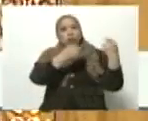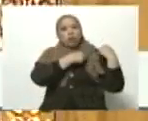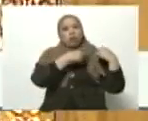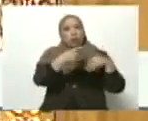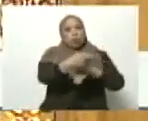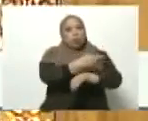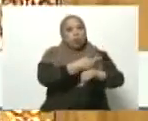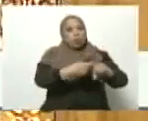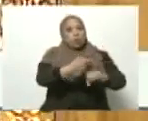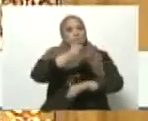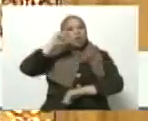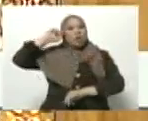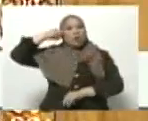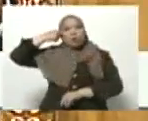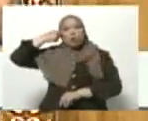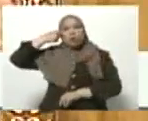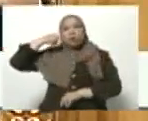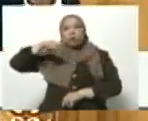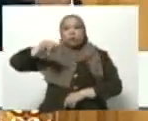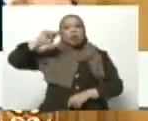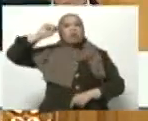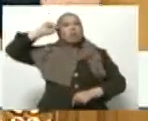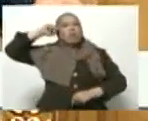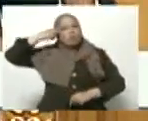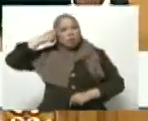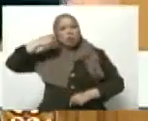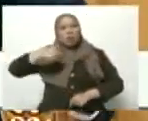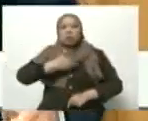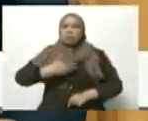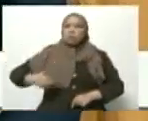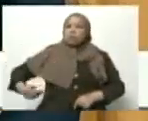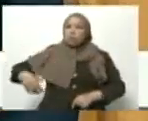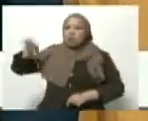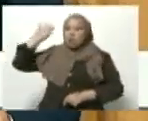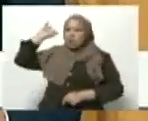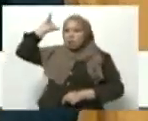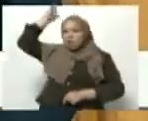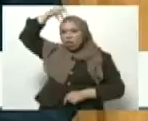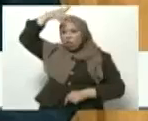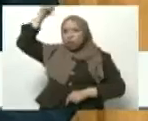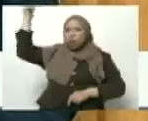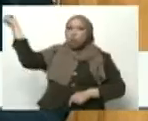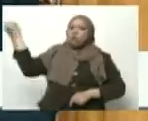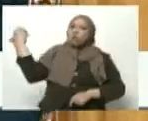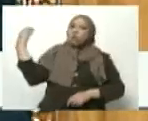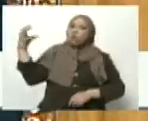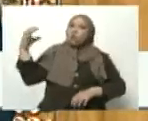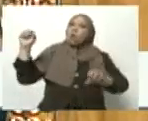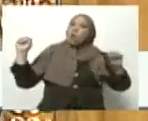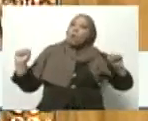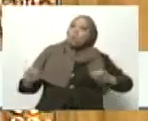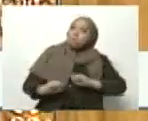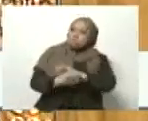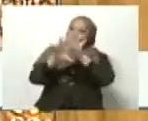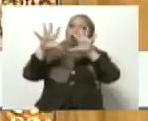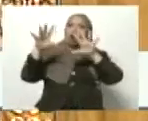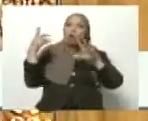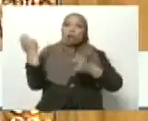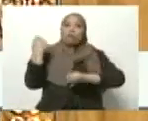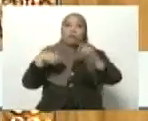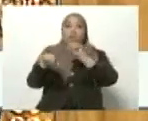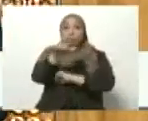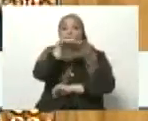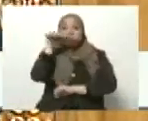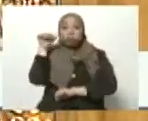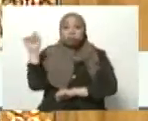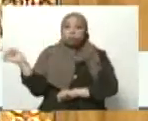lo recordaron luego. Me dijeron, ¿tú te acuerdas aquella vez que el presidente Trump dijo que le tiraron los misiles a México? Digo, gracias, porque yo no lo iba a poner en el libro, pero ahora que tú también